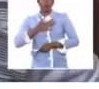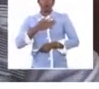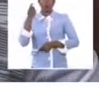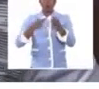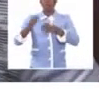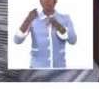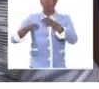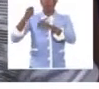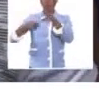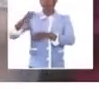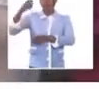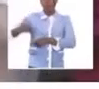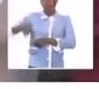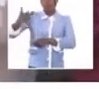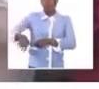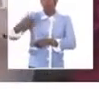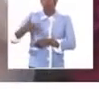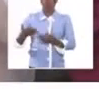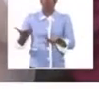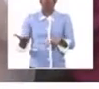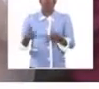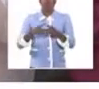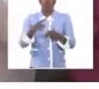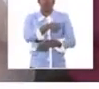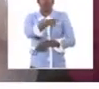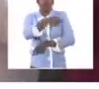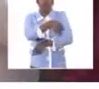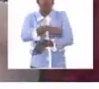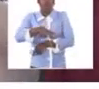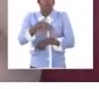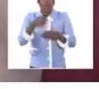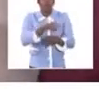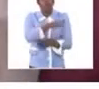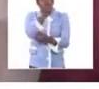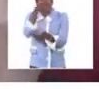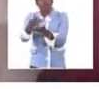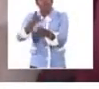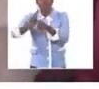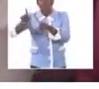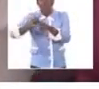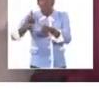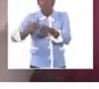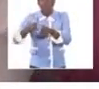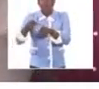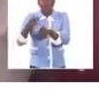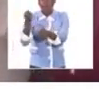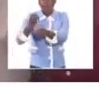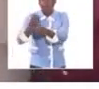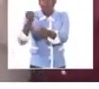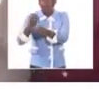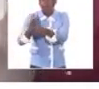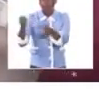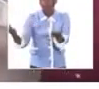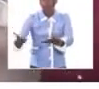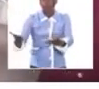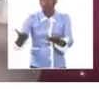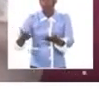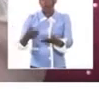Es de hastío, de rechazo, de preocupación, de obstinación.